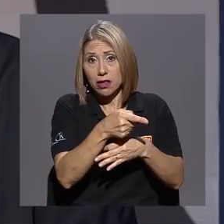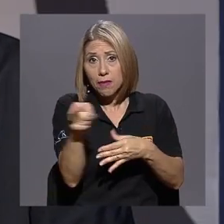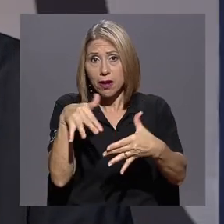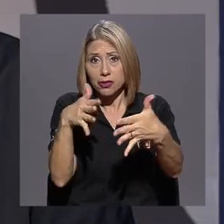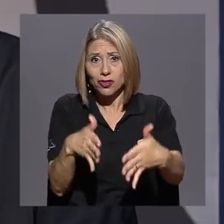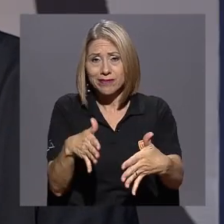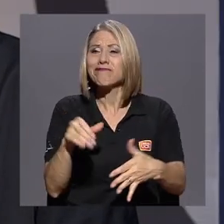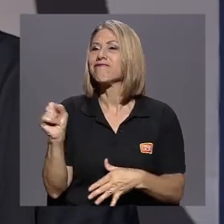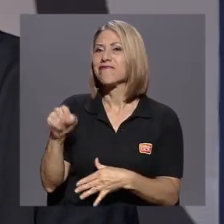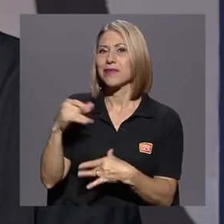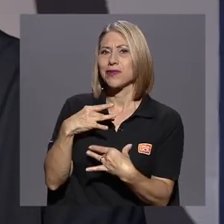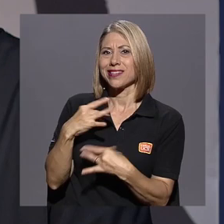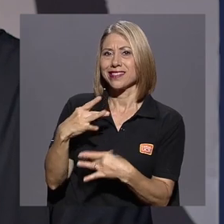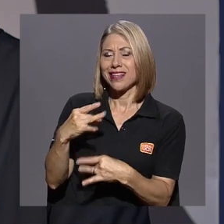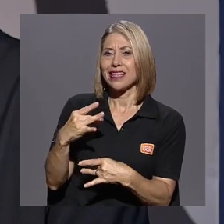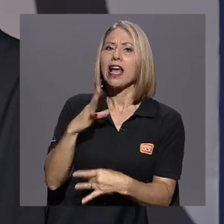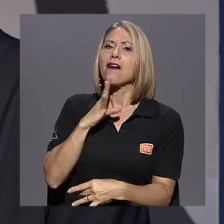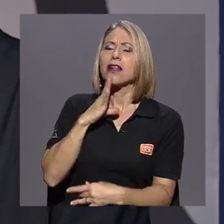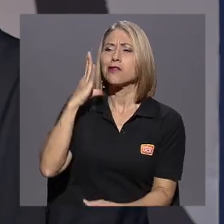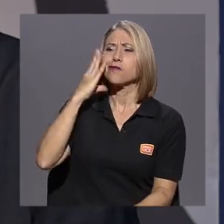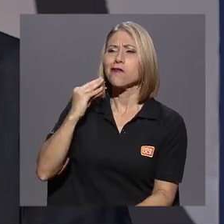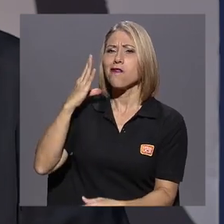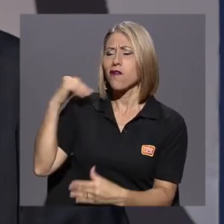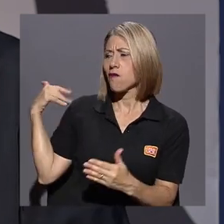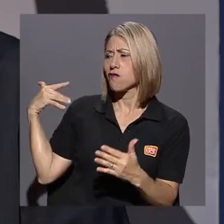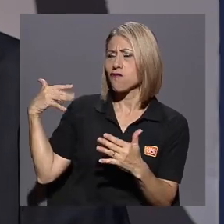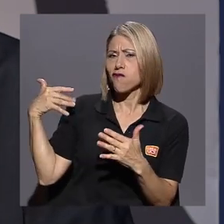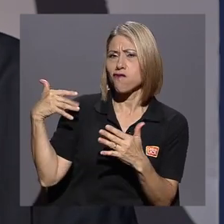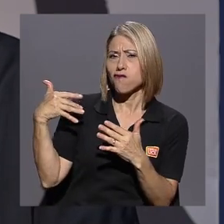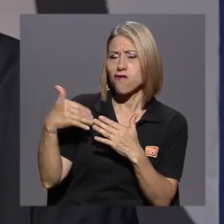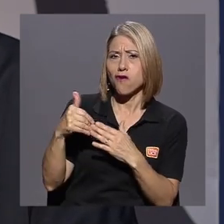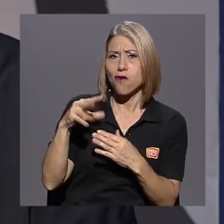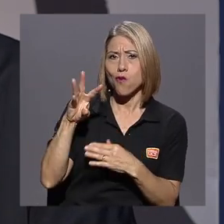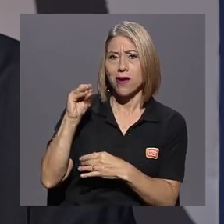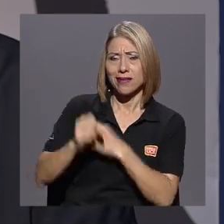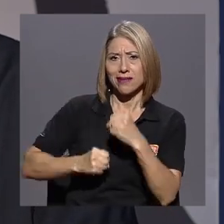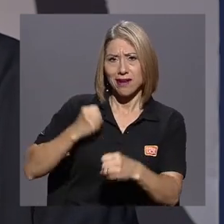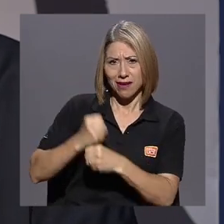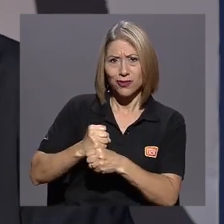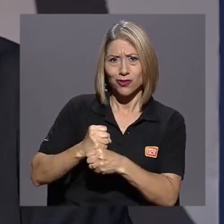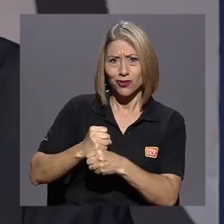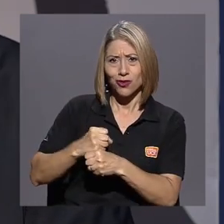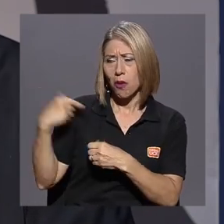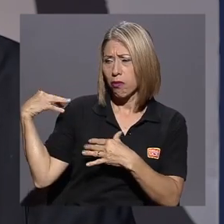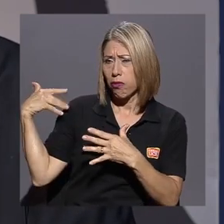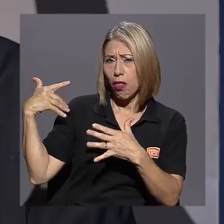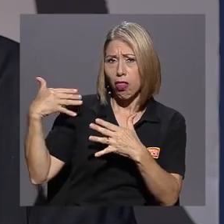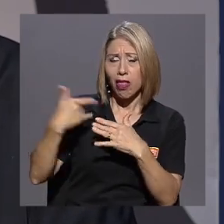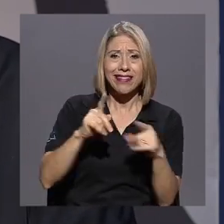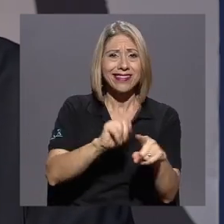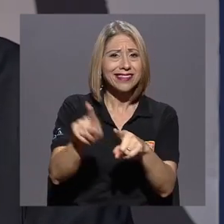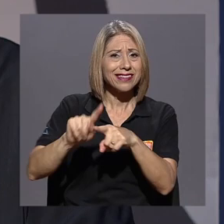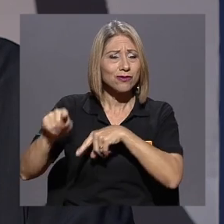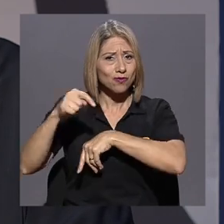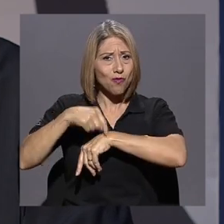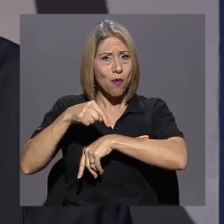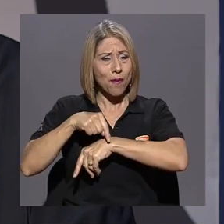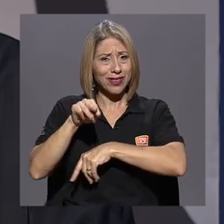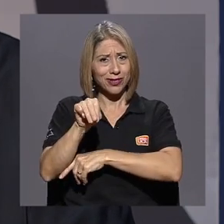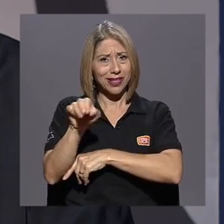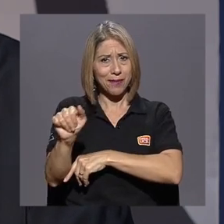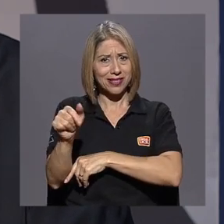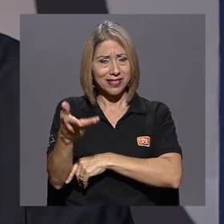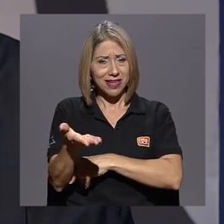es muy interesante porque estamos hablando de una trayectoria de 40 años. Entonces, en 40 años se ha pasado por distintos momentos en la maestría,